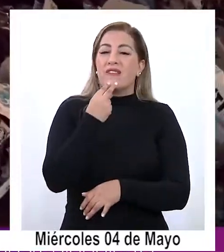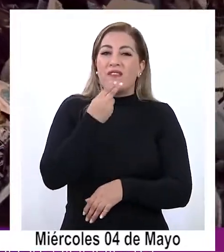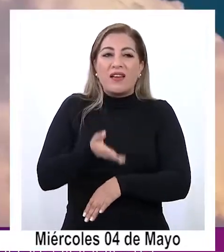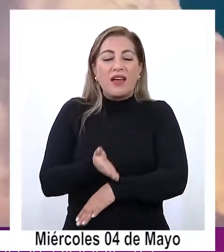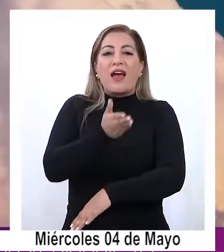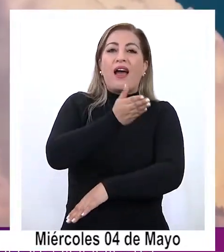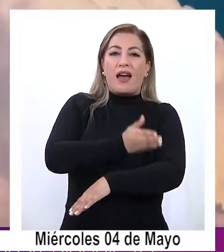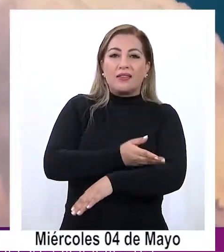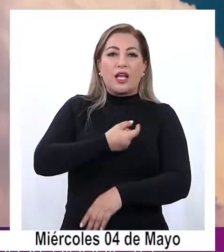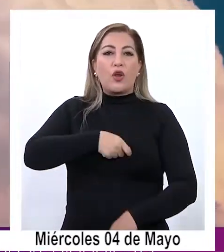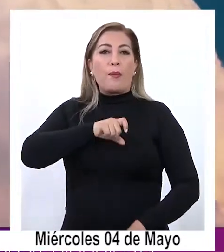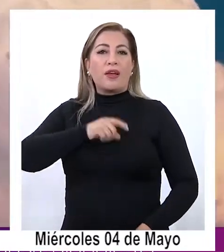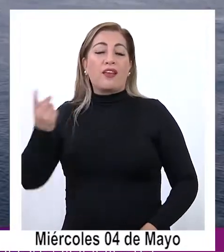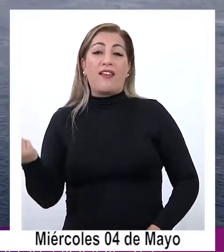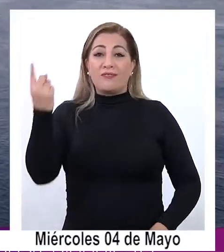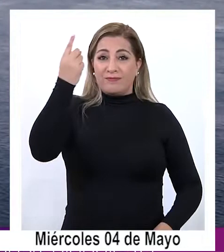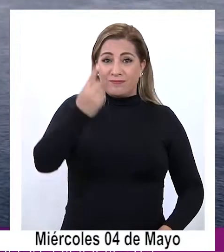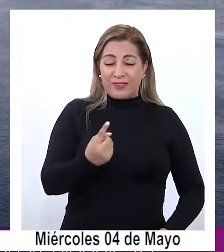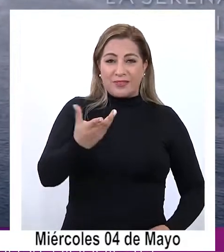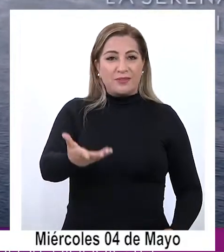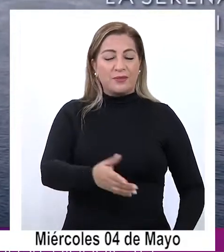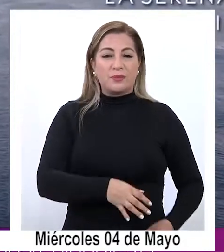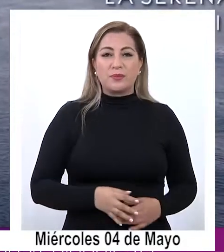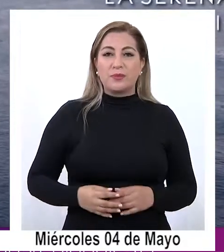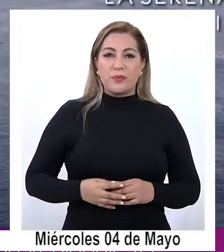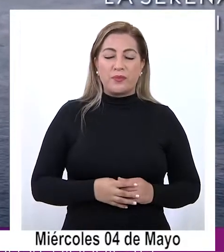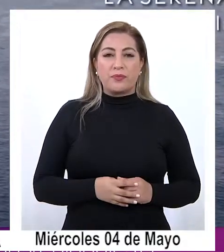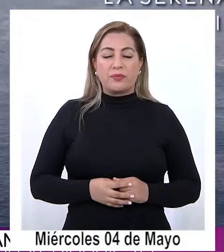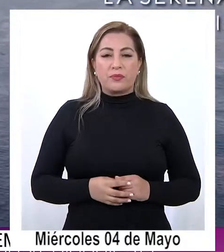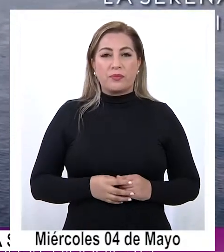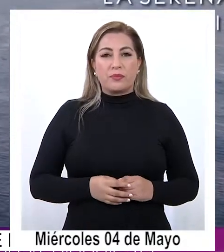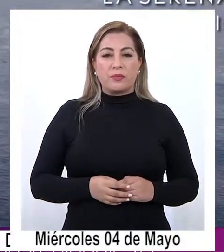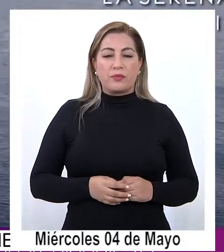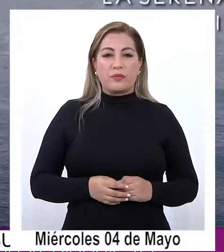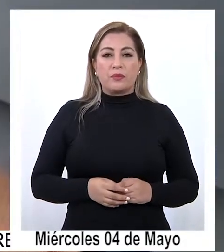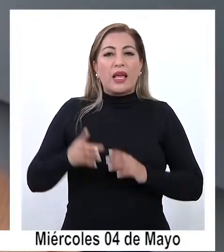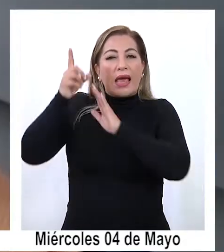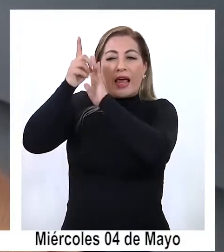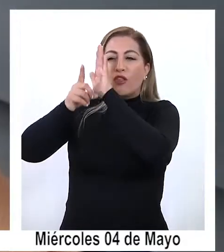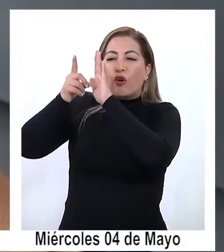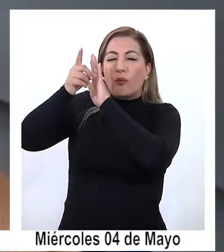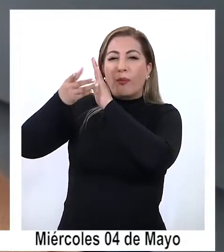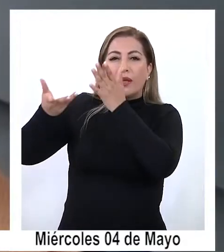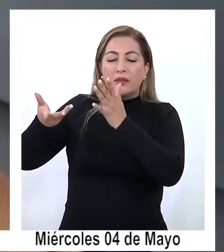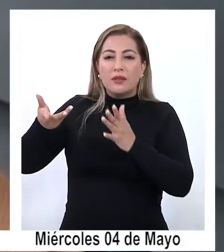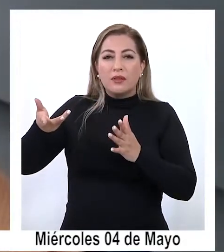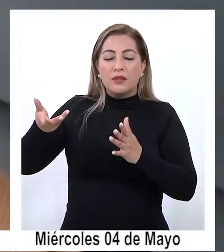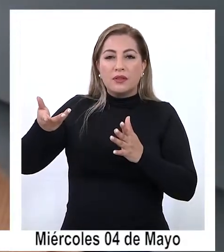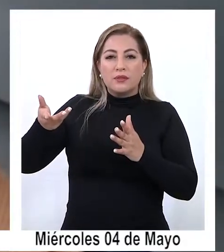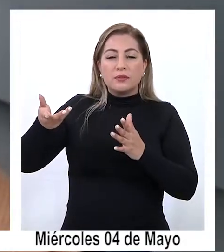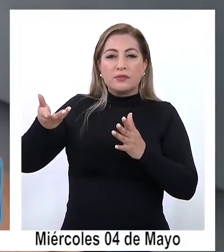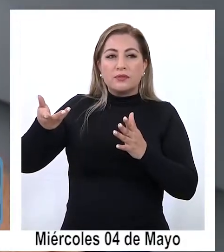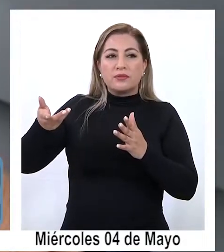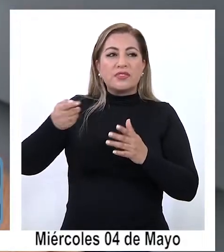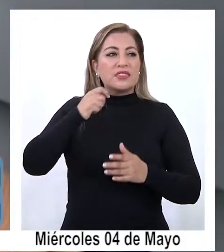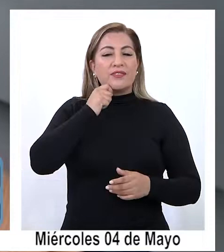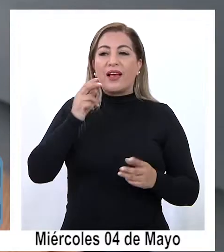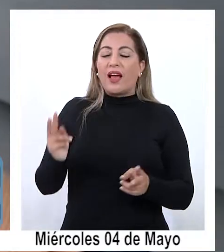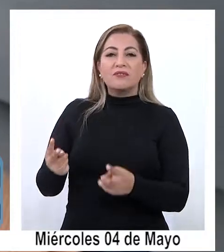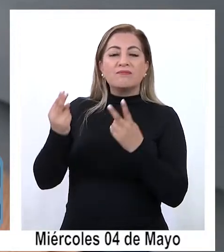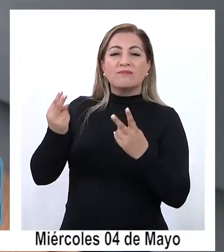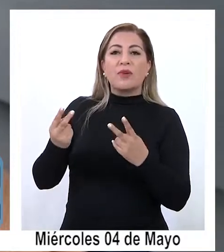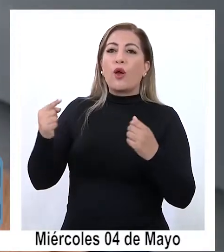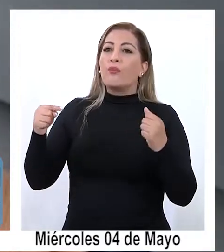a la llegada de los españoles en esa zona. Este documental hace un rescate